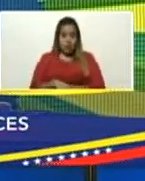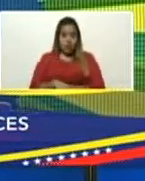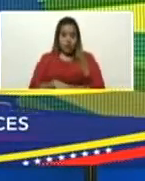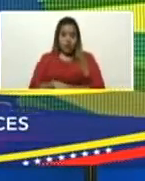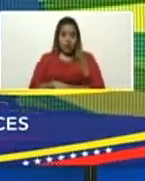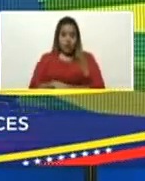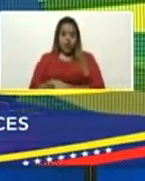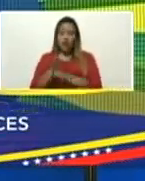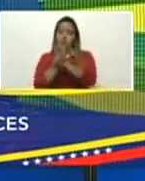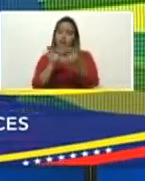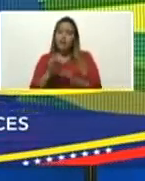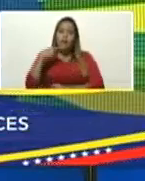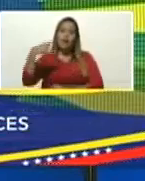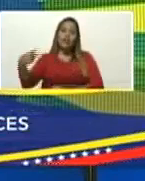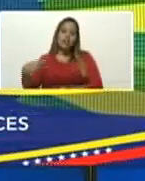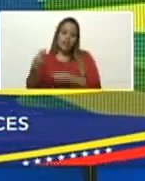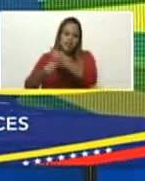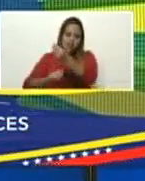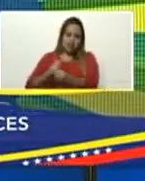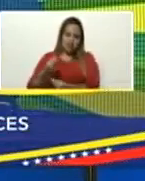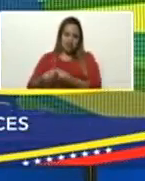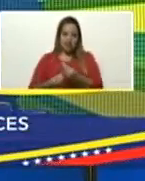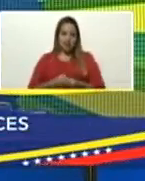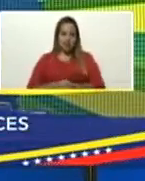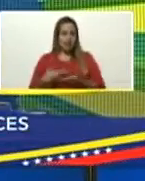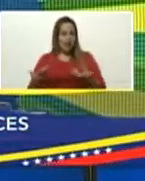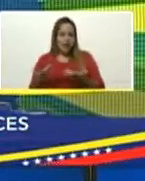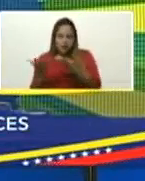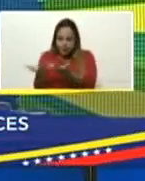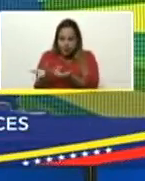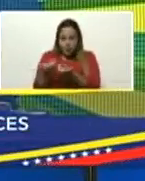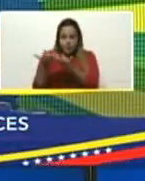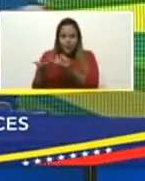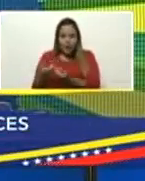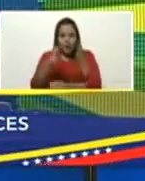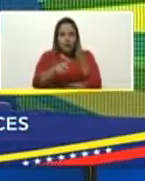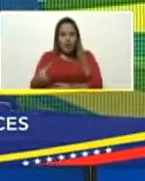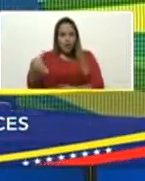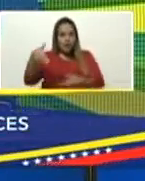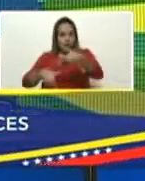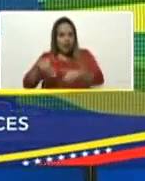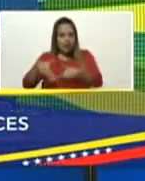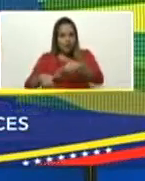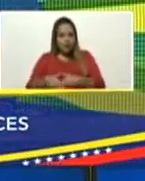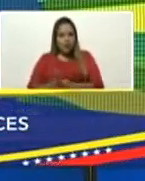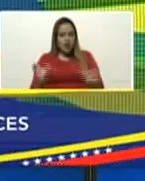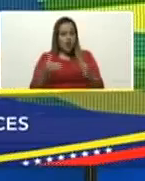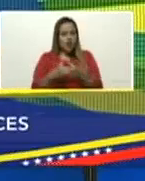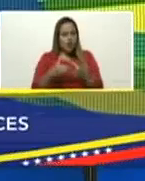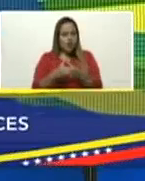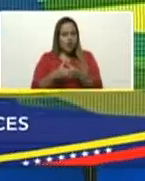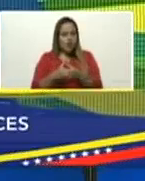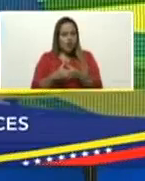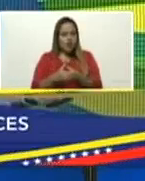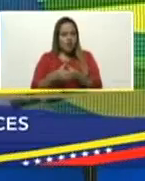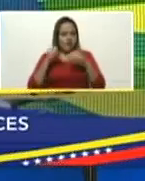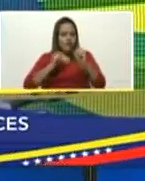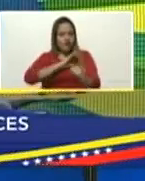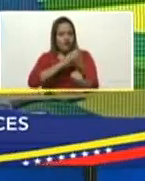apuesta política que hacía para atraer a los votantes de Milei, de la extrema